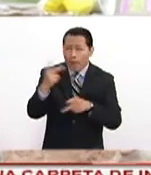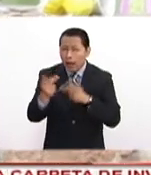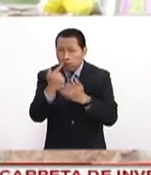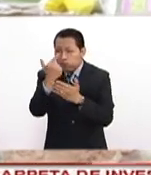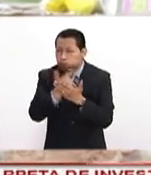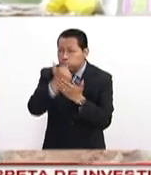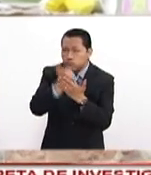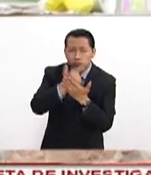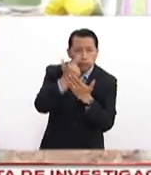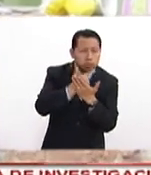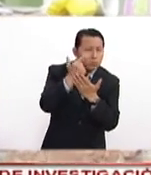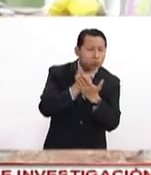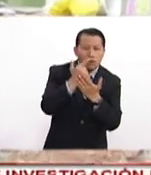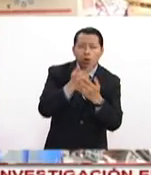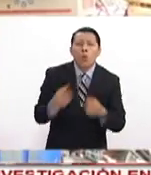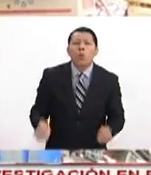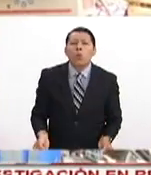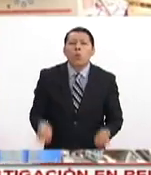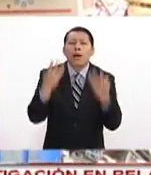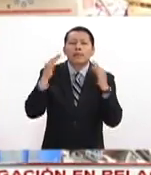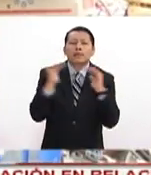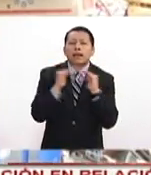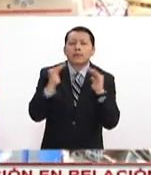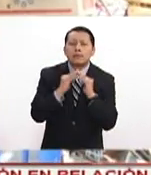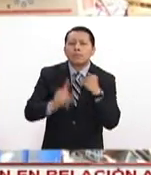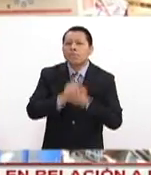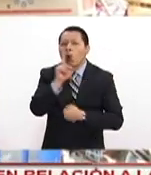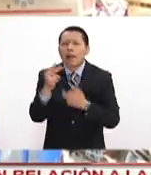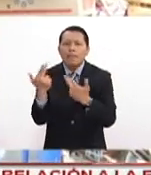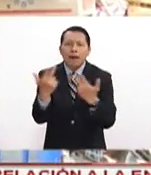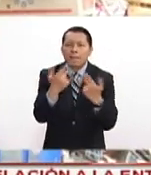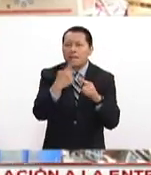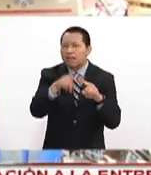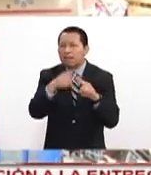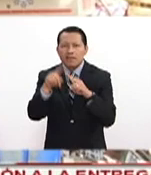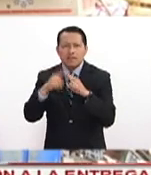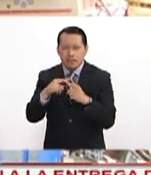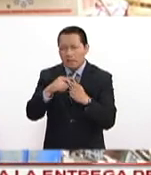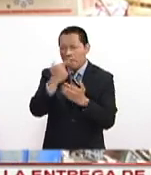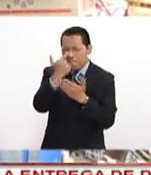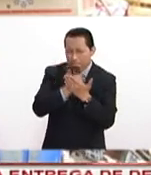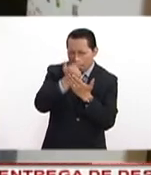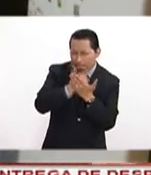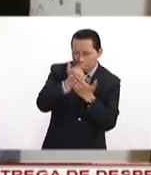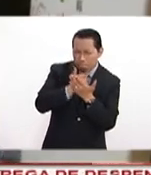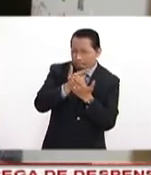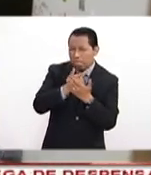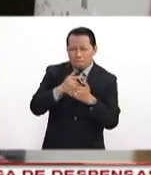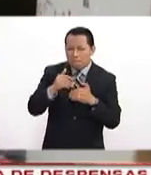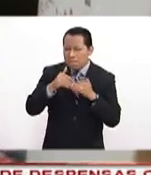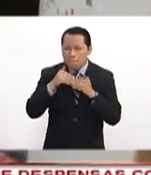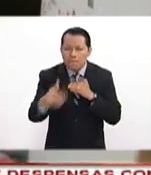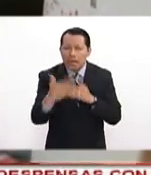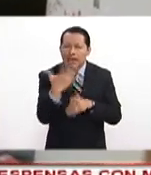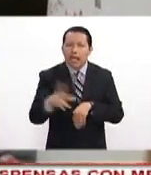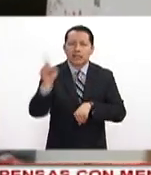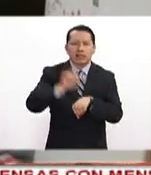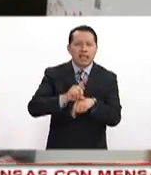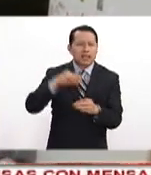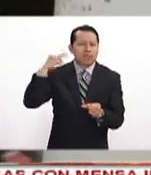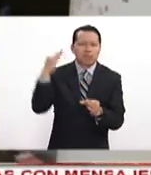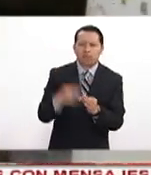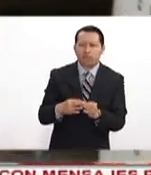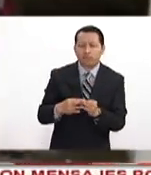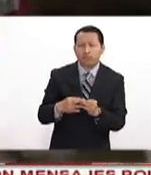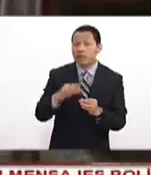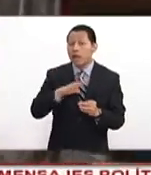para contabilizar el total de las viviendas afectadas, el cual concluiría en un lapso aproximado de 10 días.